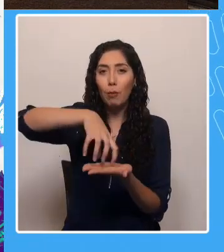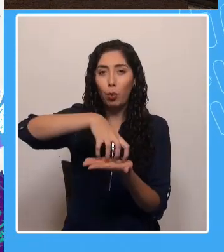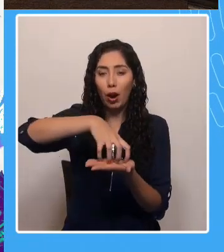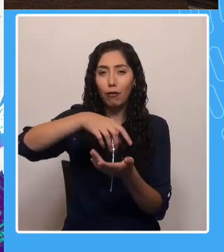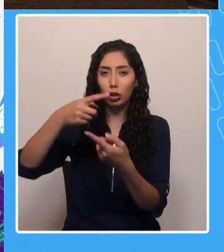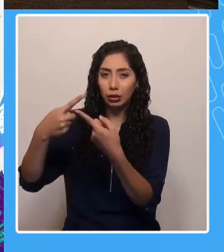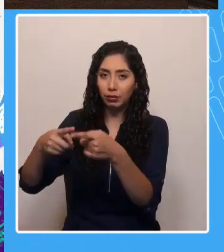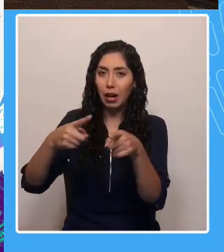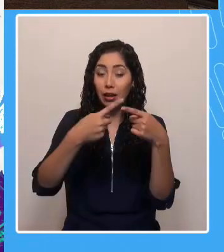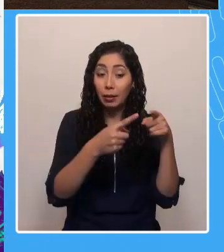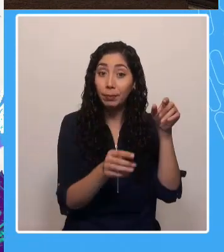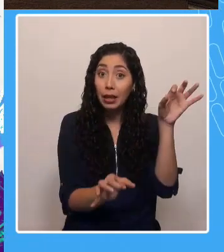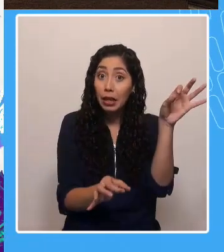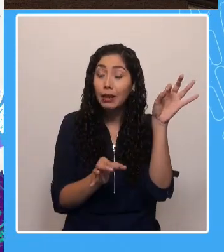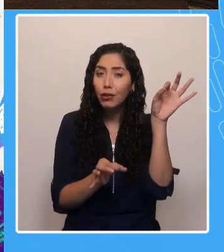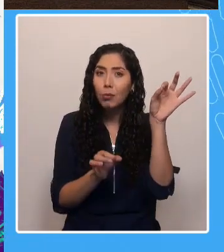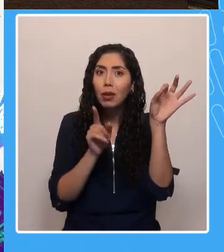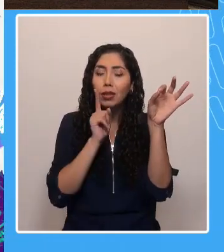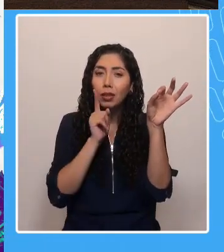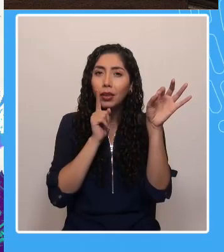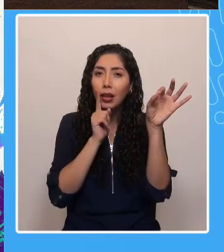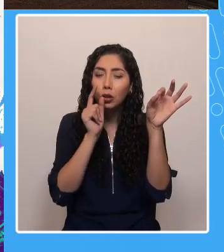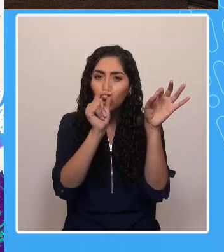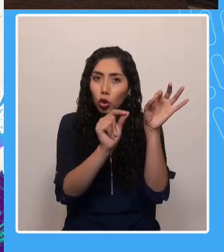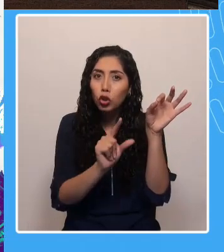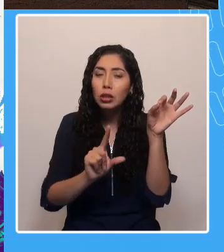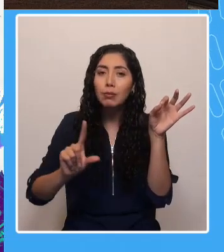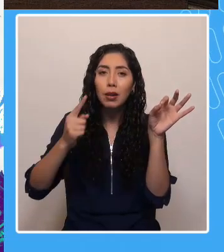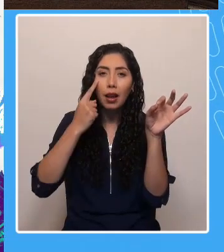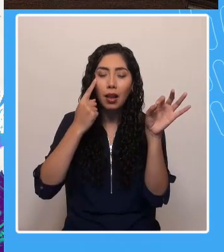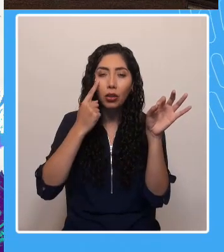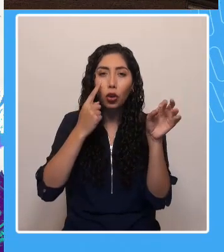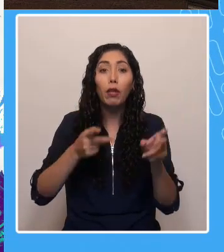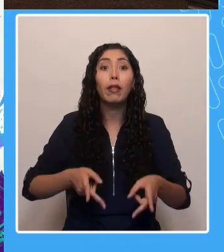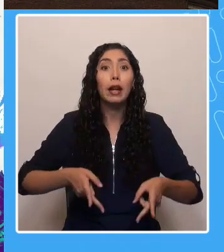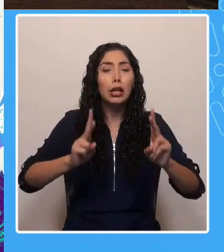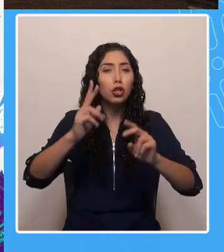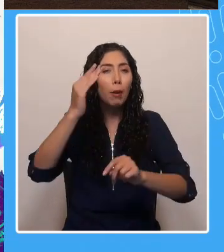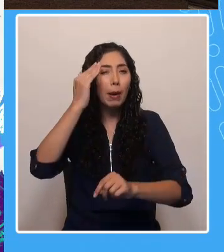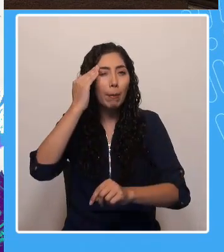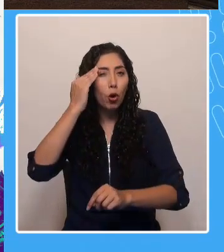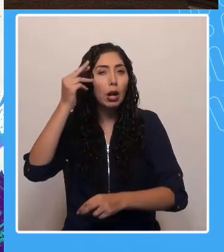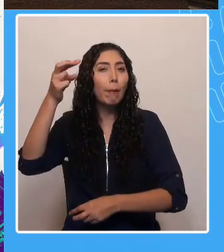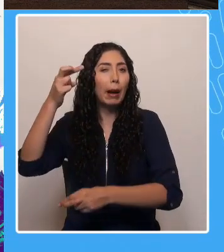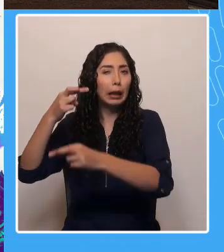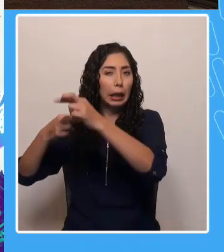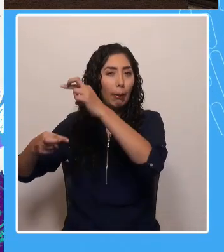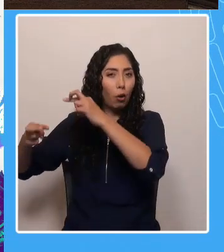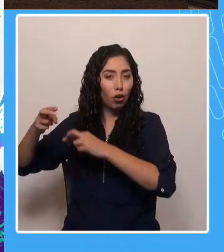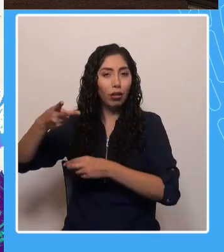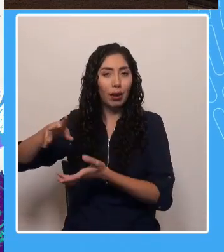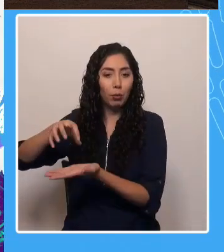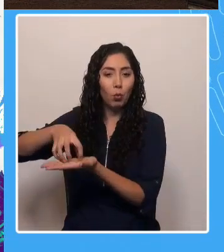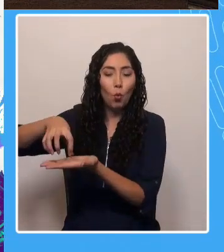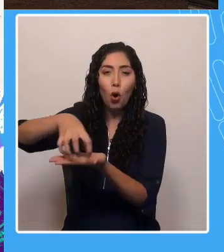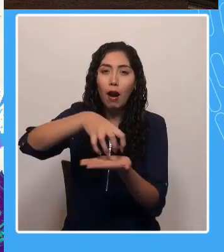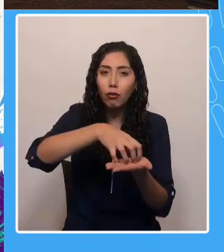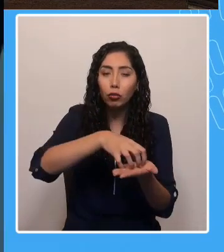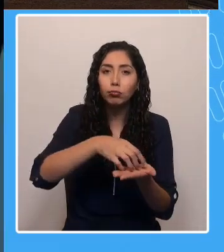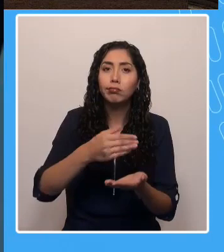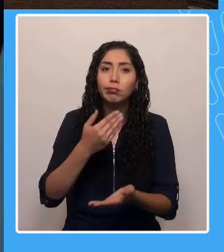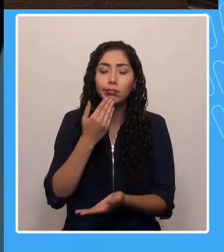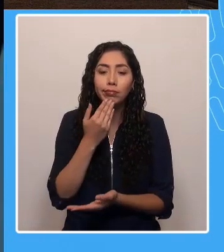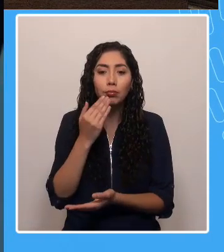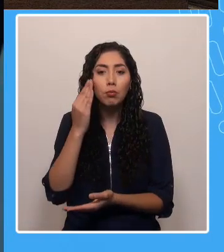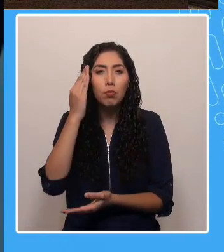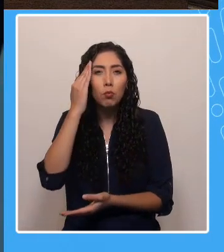contiene el reconocimiento y el derecho a la memoria como patrimonio de los pueblos, los sitios de memoria como espacios de resignificación